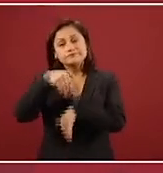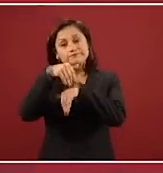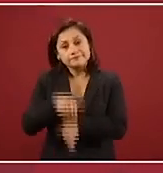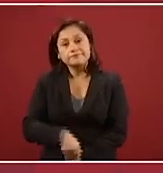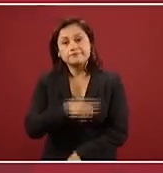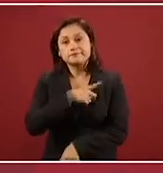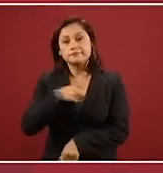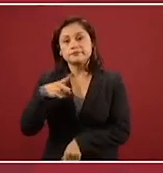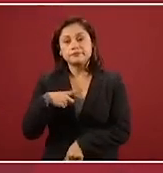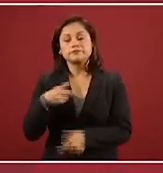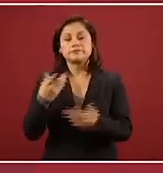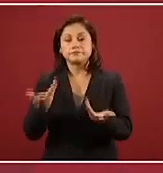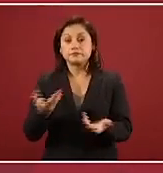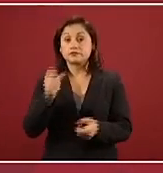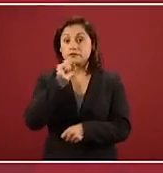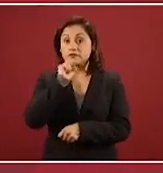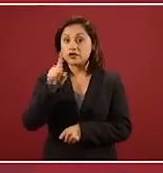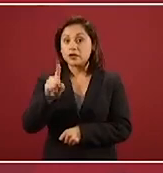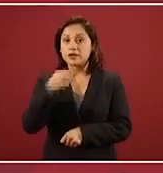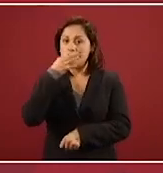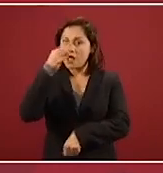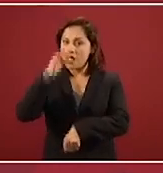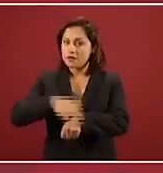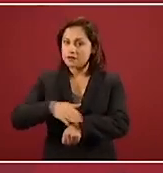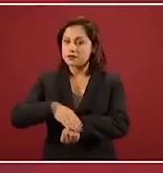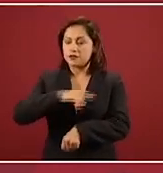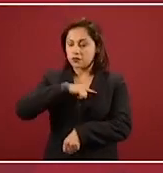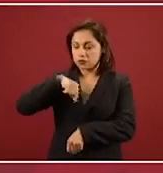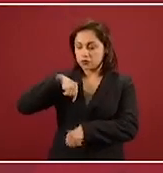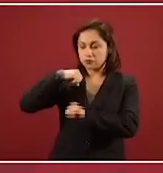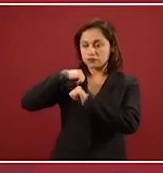este tema. Vamos a estar pendientes.